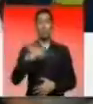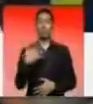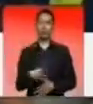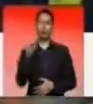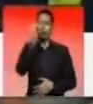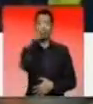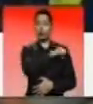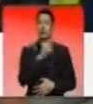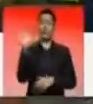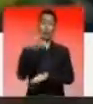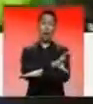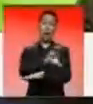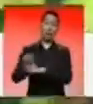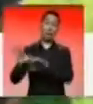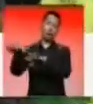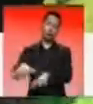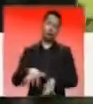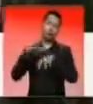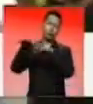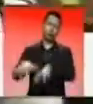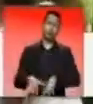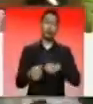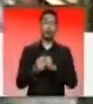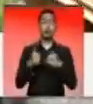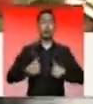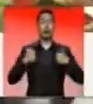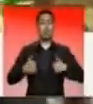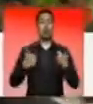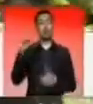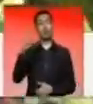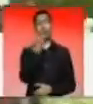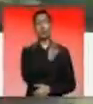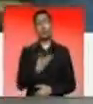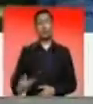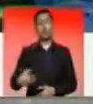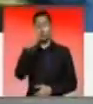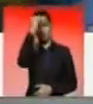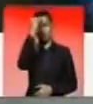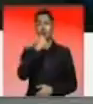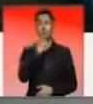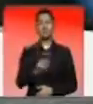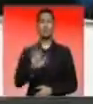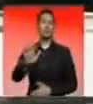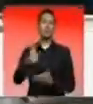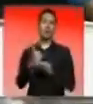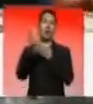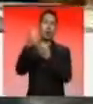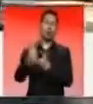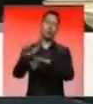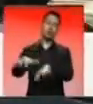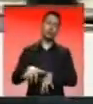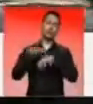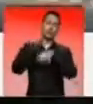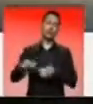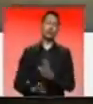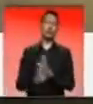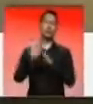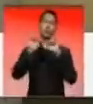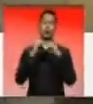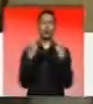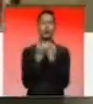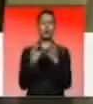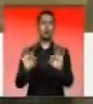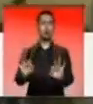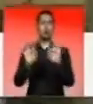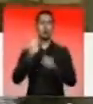principalmente del campo y donde el candidato Alianza País siembra esperanzas de cosechar mejores beneficios sociales para los campesinos durante los